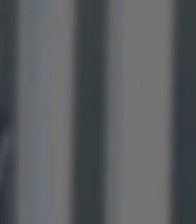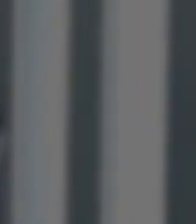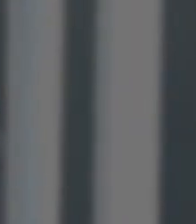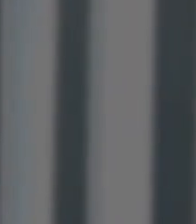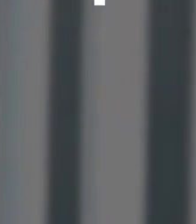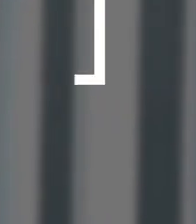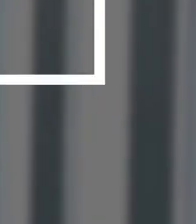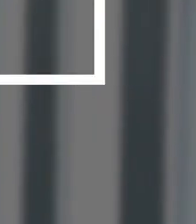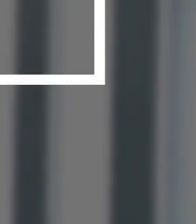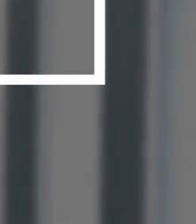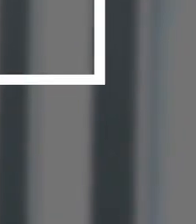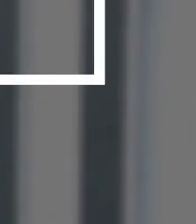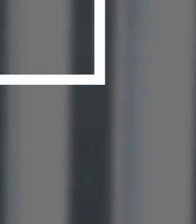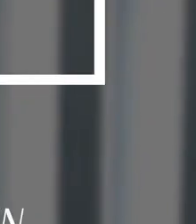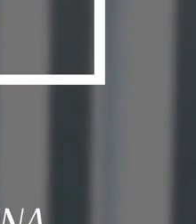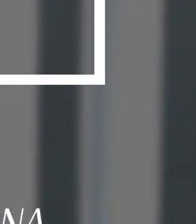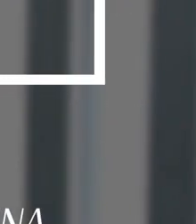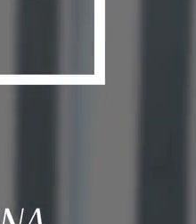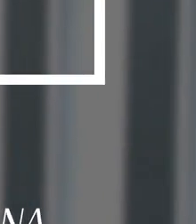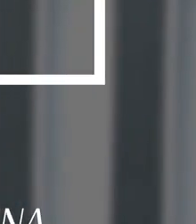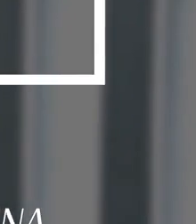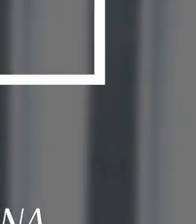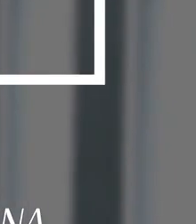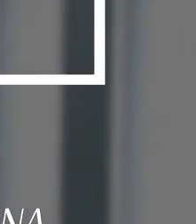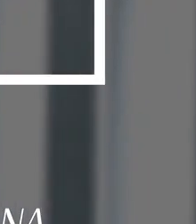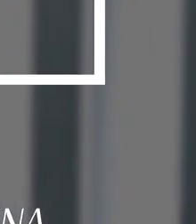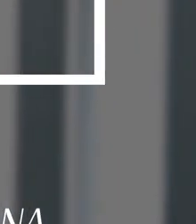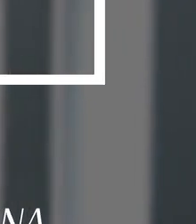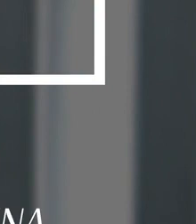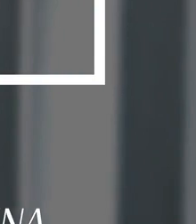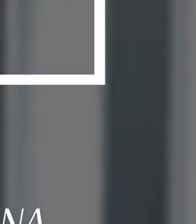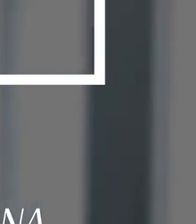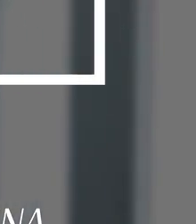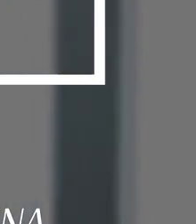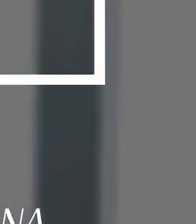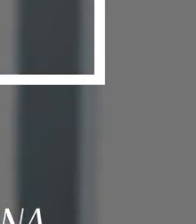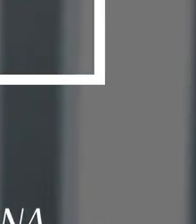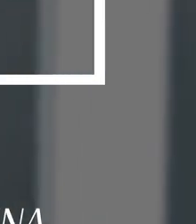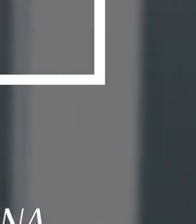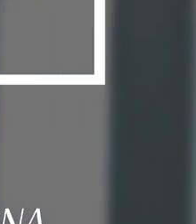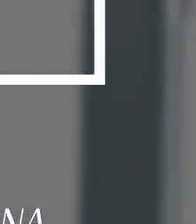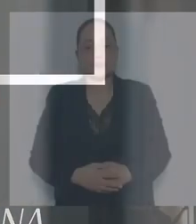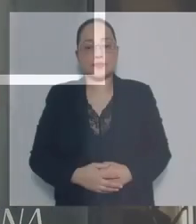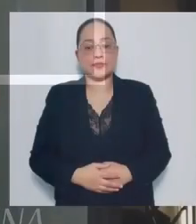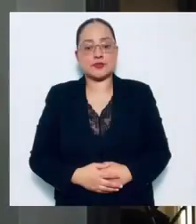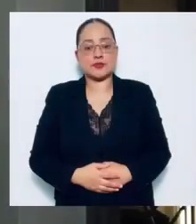20 preguntas con el senador Gabriel García, Grupo Parlamentario de Morena.